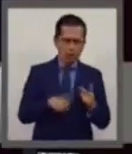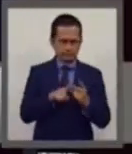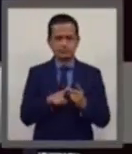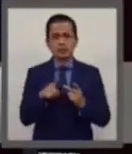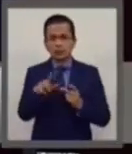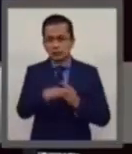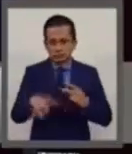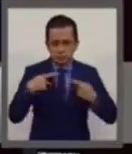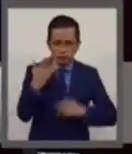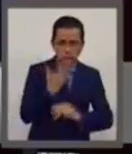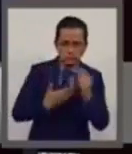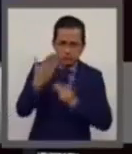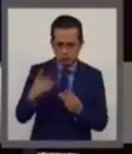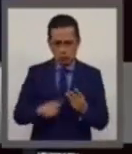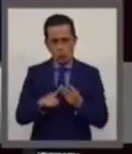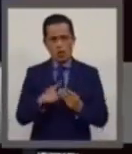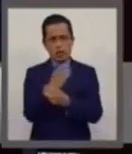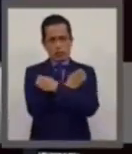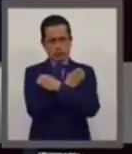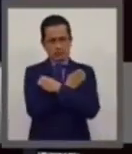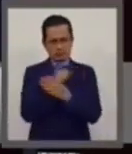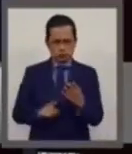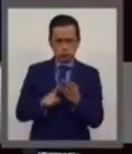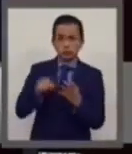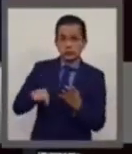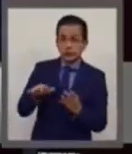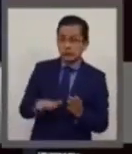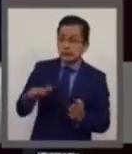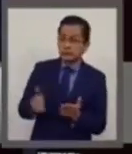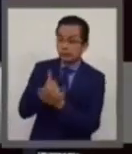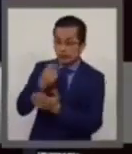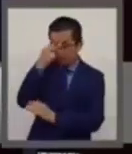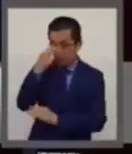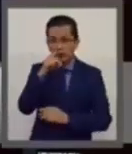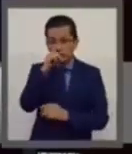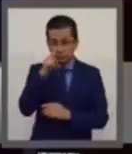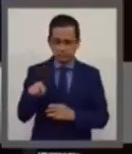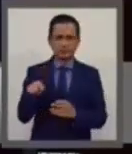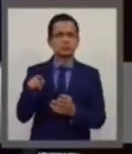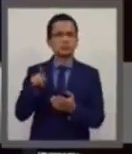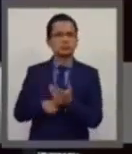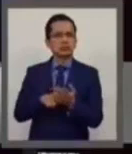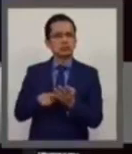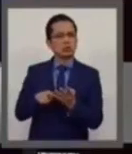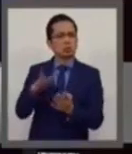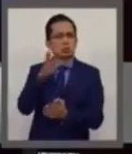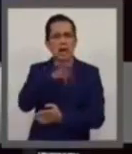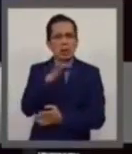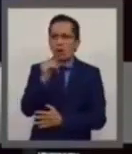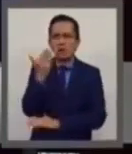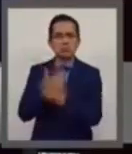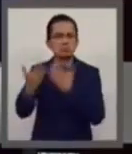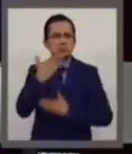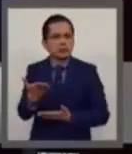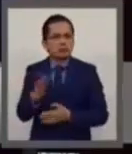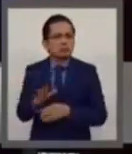educación y la Ciudad de México, atrapada entre la ineptitud y los negocios personales.